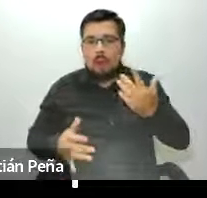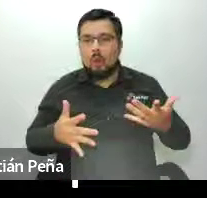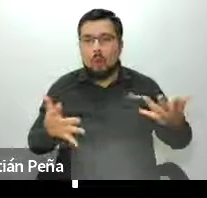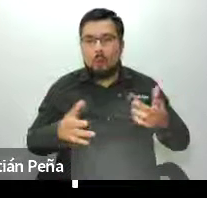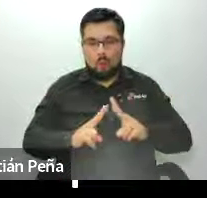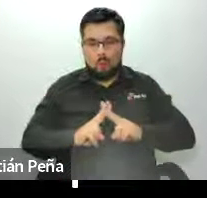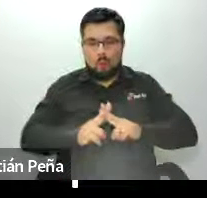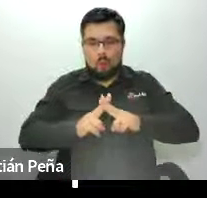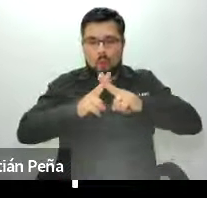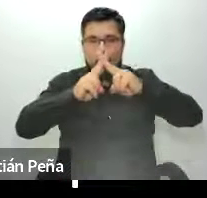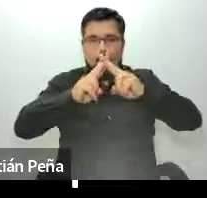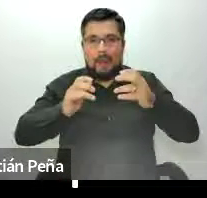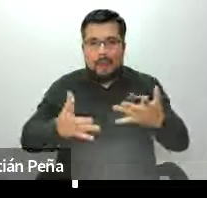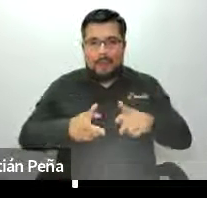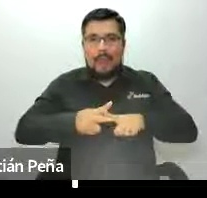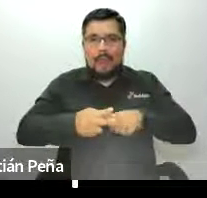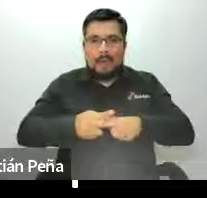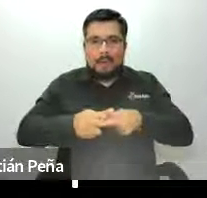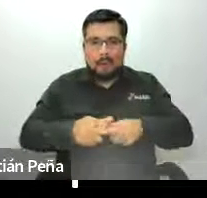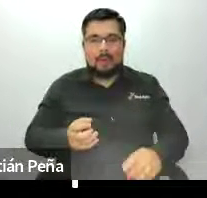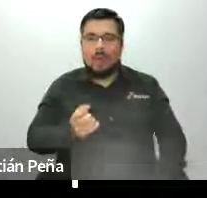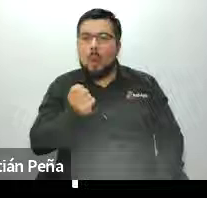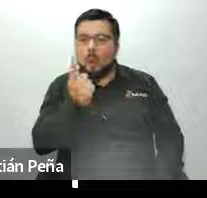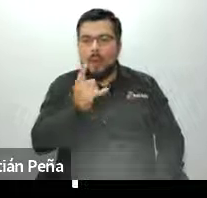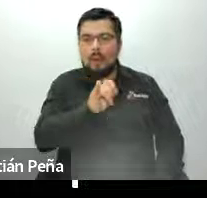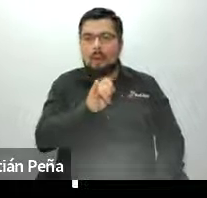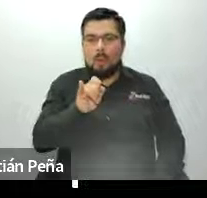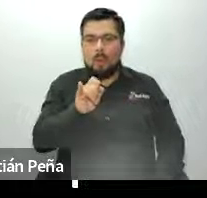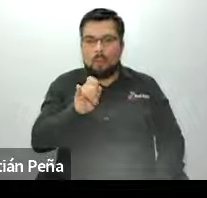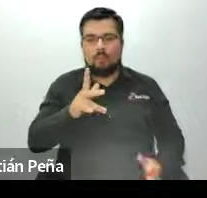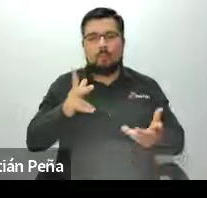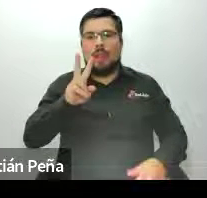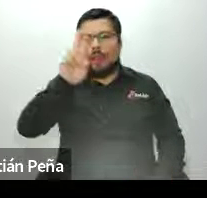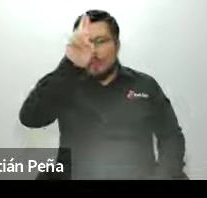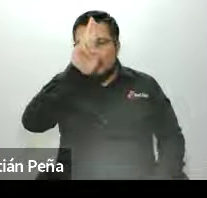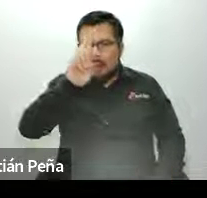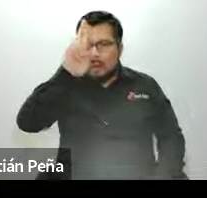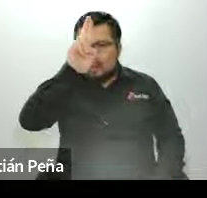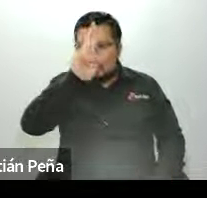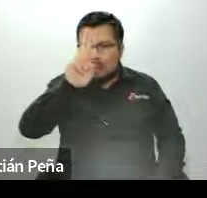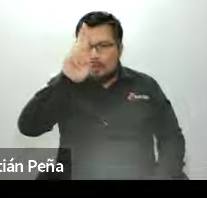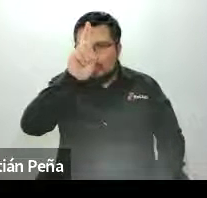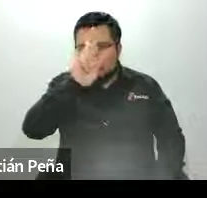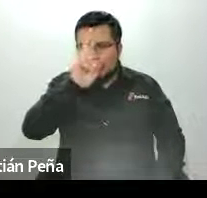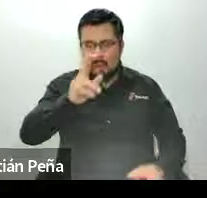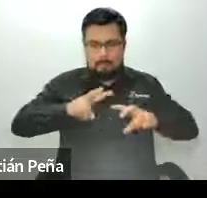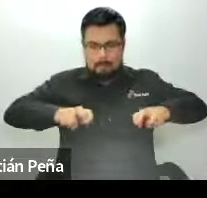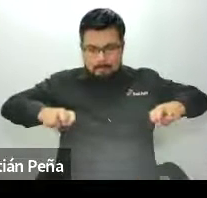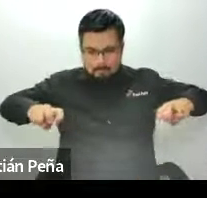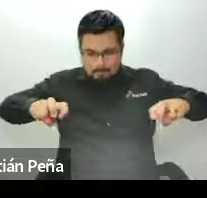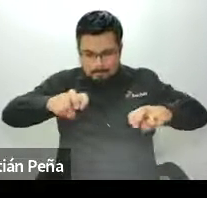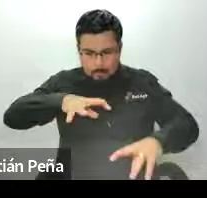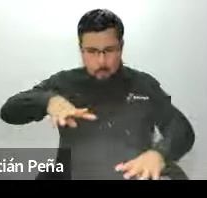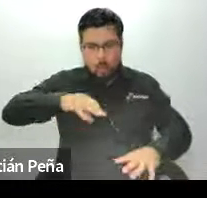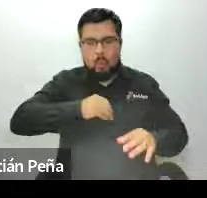construyendo este instrumento, cuáles fueron las reflexiones que se fueron dando en nuestro equipo. Primero,